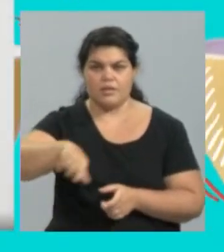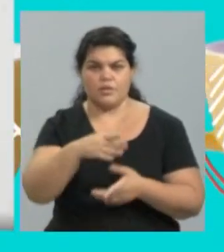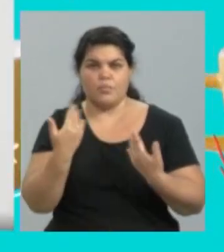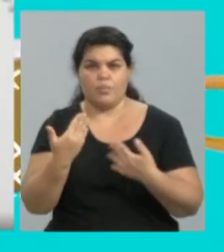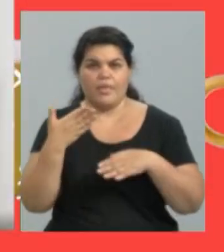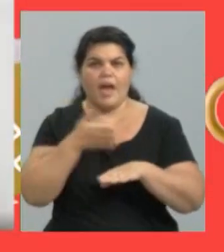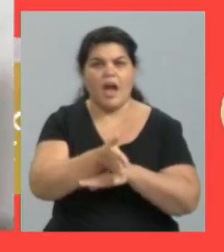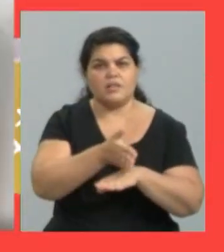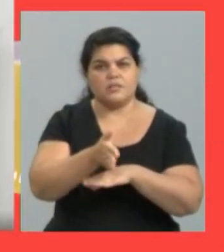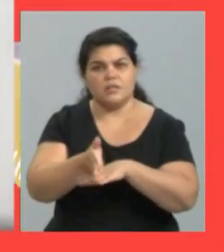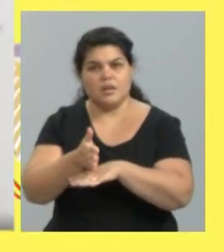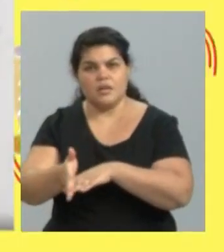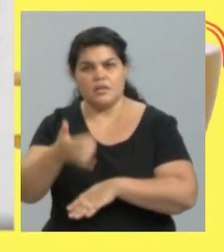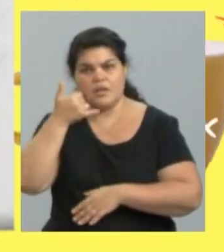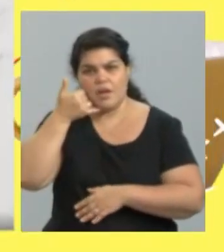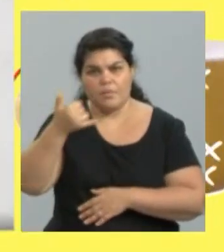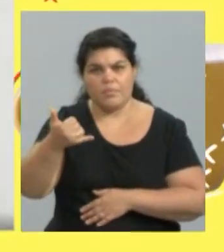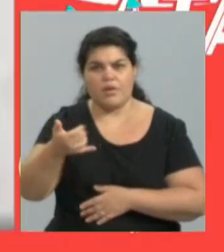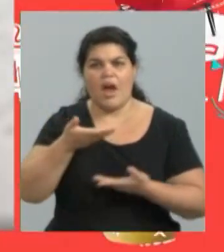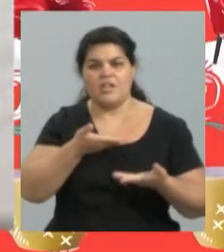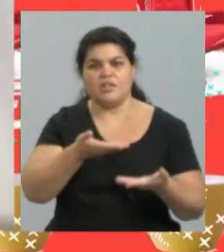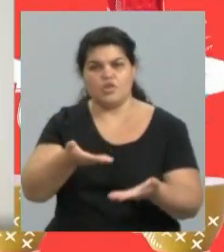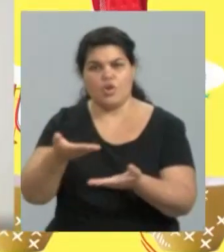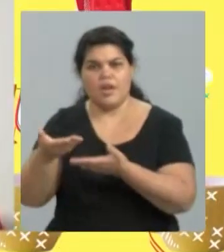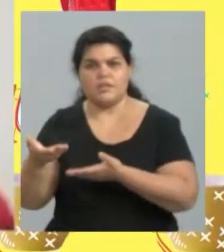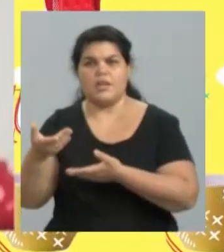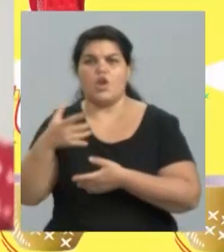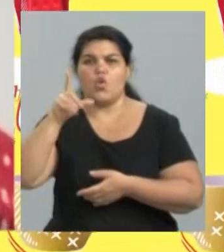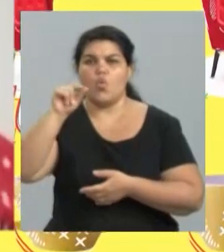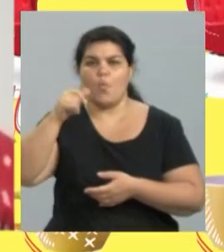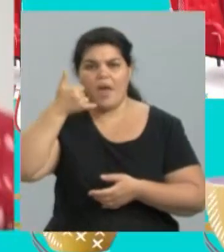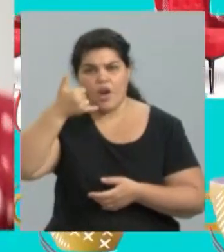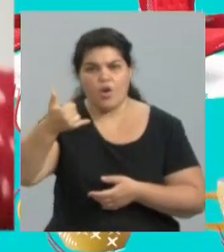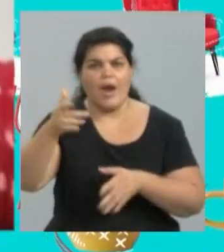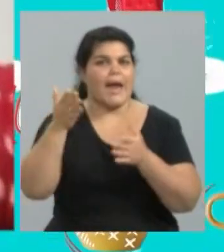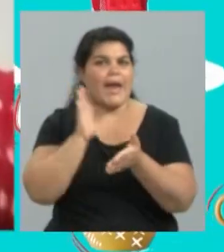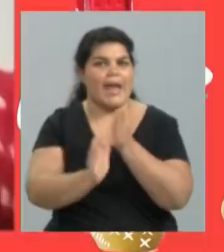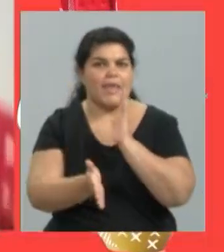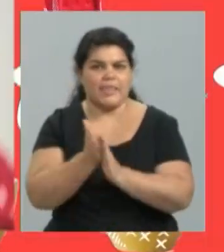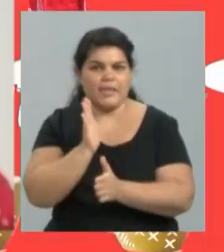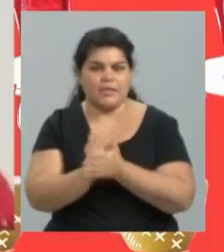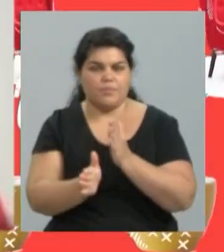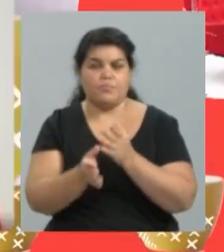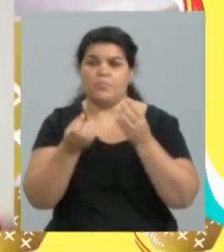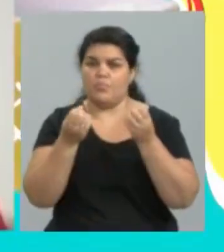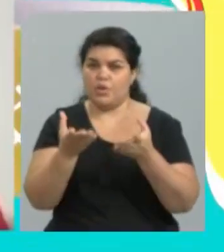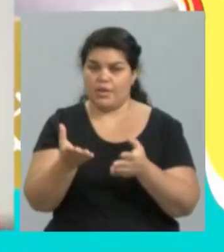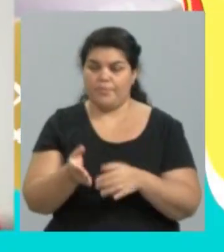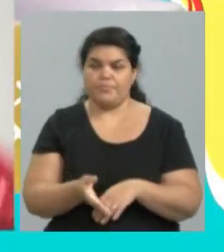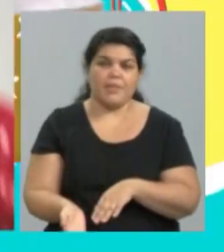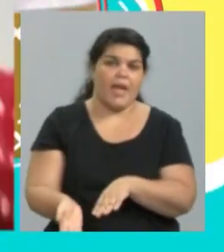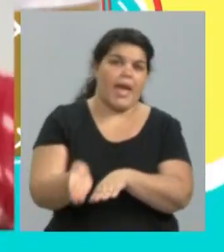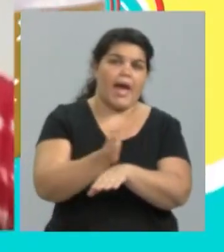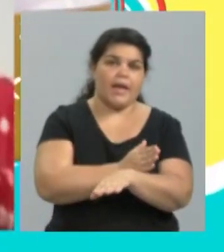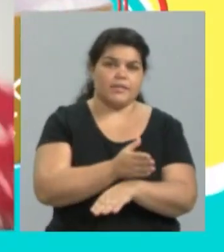hacer los llamados y asesorarse y todo esto a través de una línea gratuita, ¿no? Porque la línea que estábamos manejando